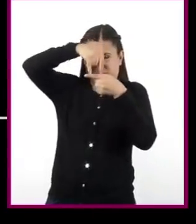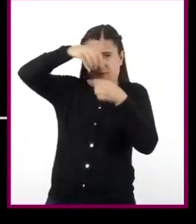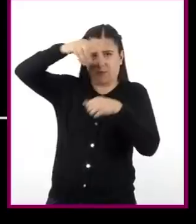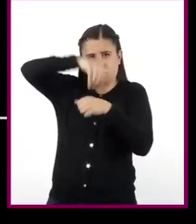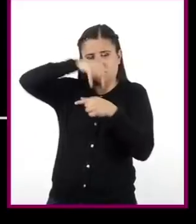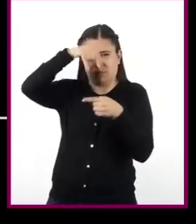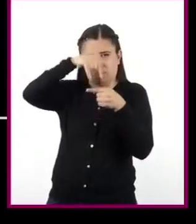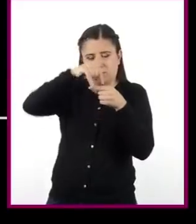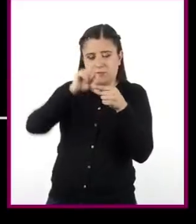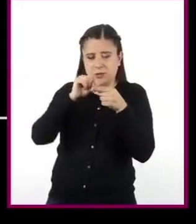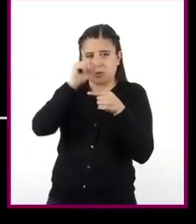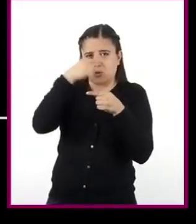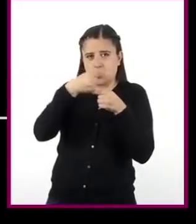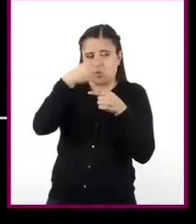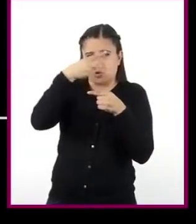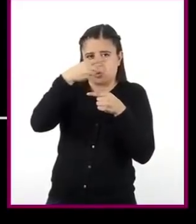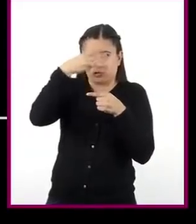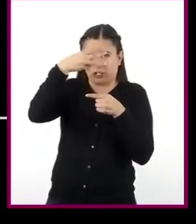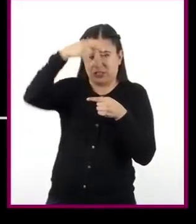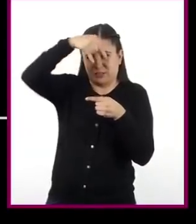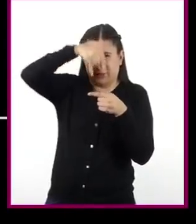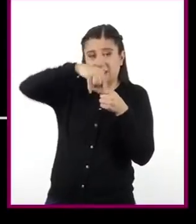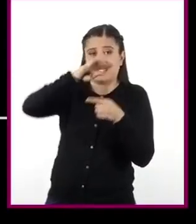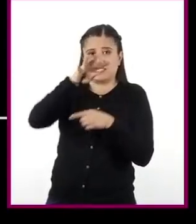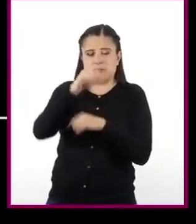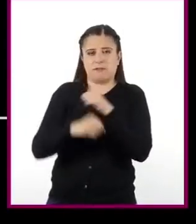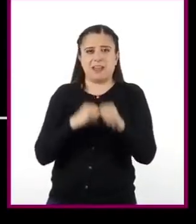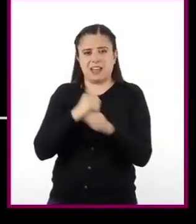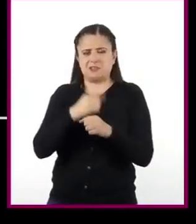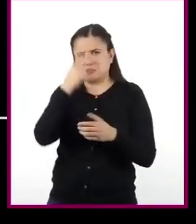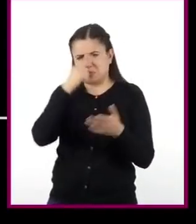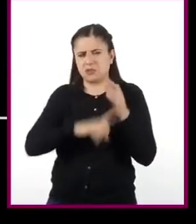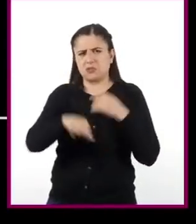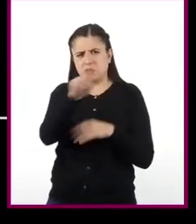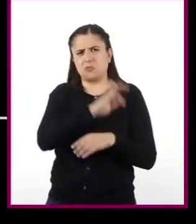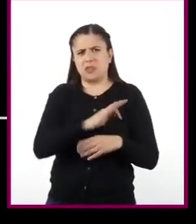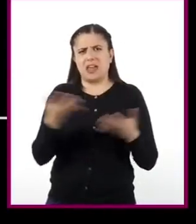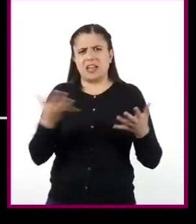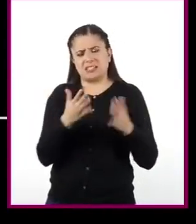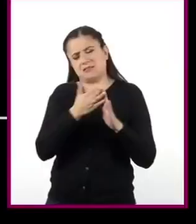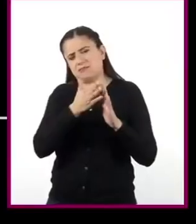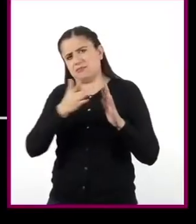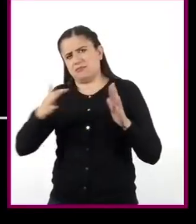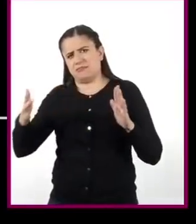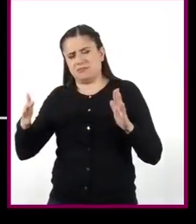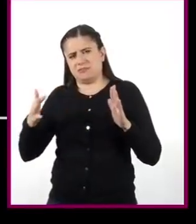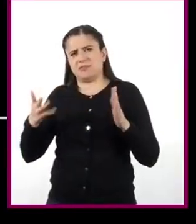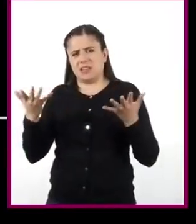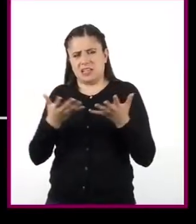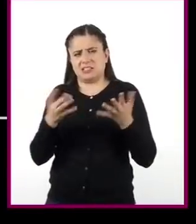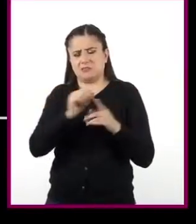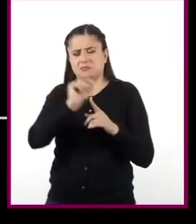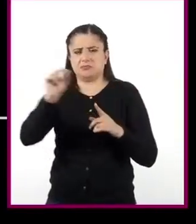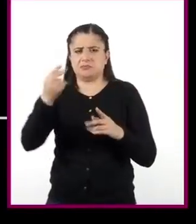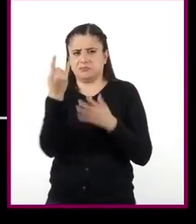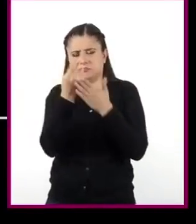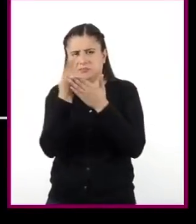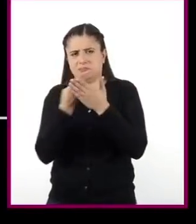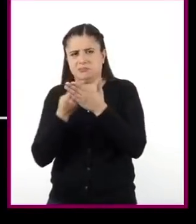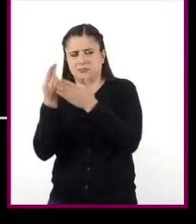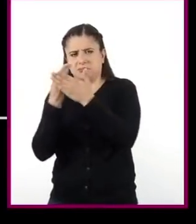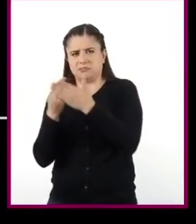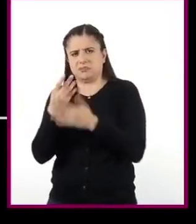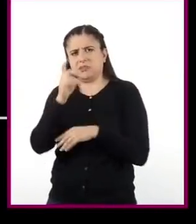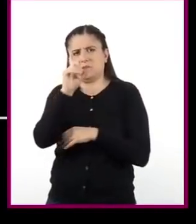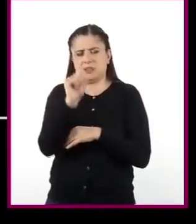3 de altura, que tienen entre 10 y 19 años. Entonces yo creo que tú ya puedes ir haciendo el resto. Vamos a seguir haciéndolo. Los que tienen